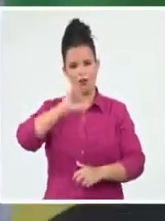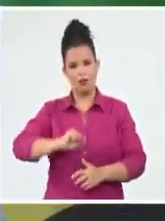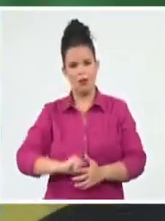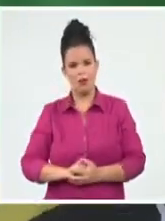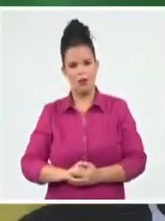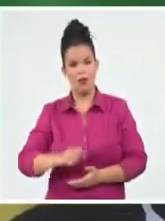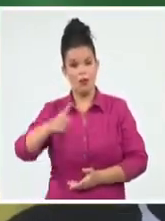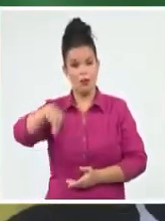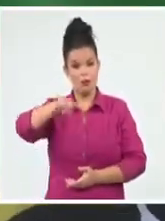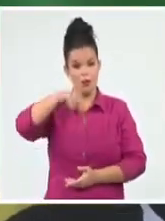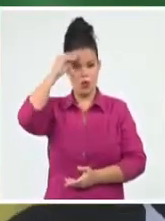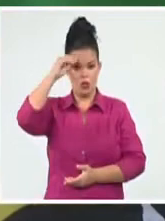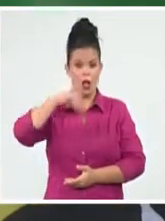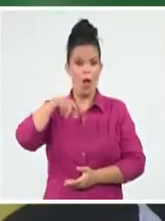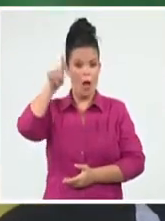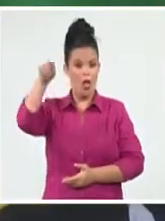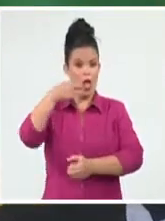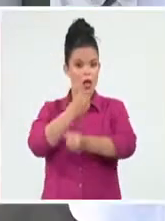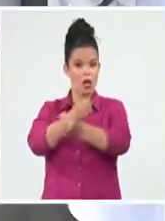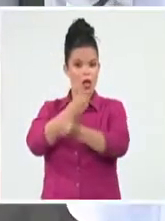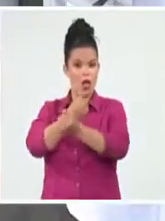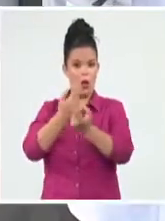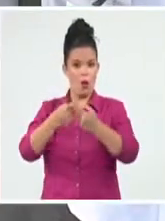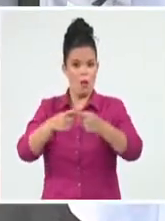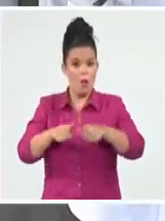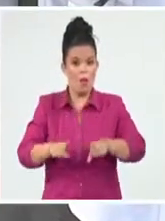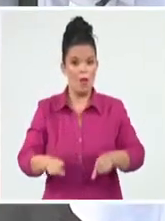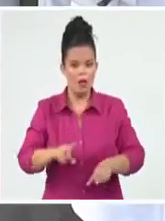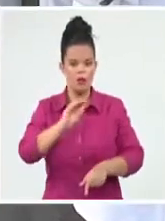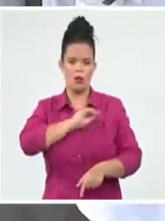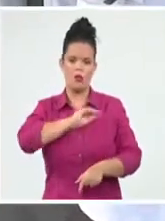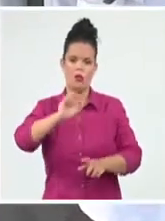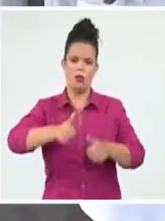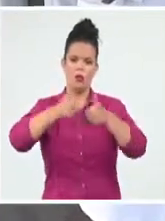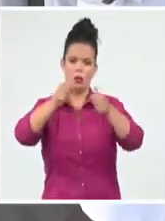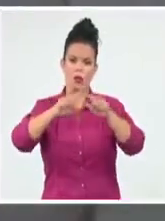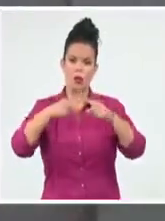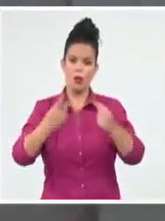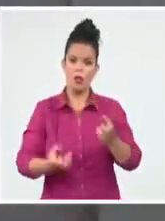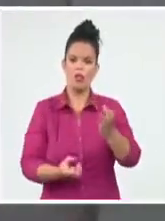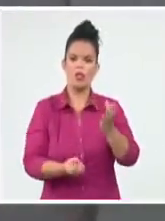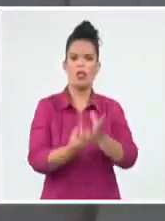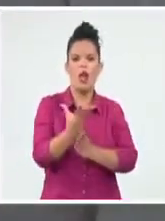se enfrentaban, pero satisfechos de que con su labor contribuyeron